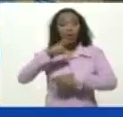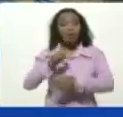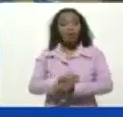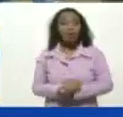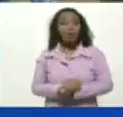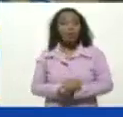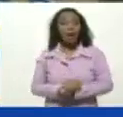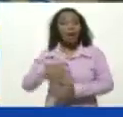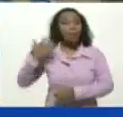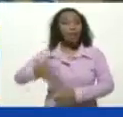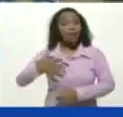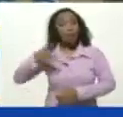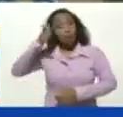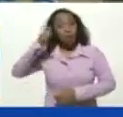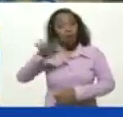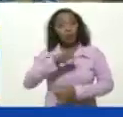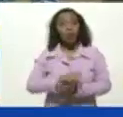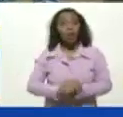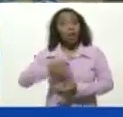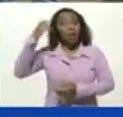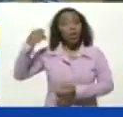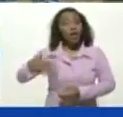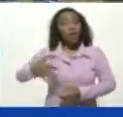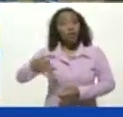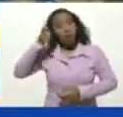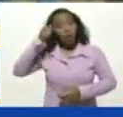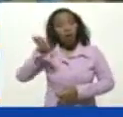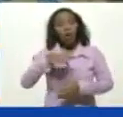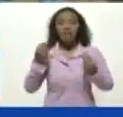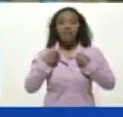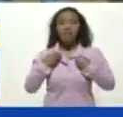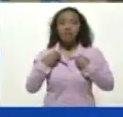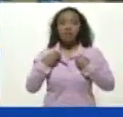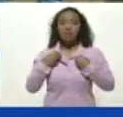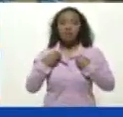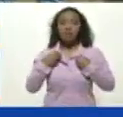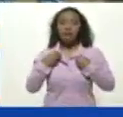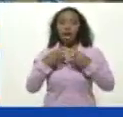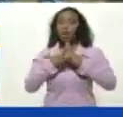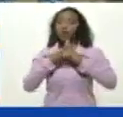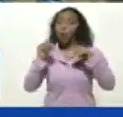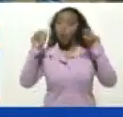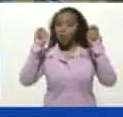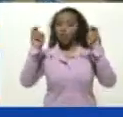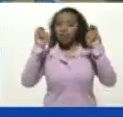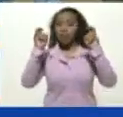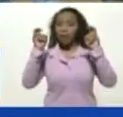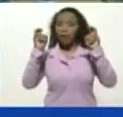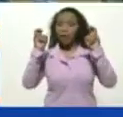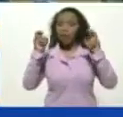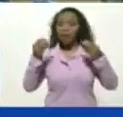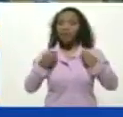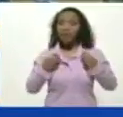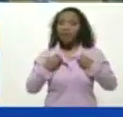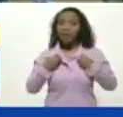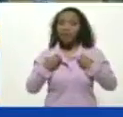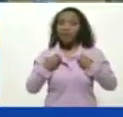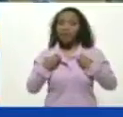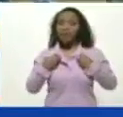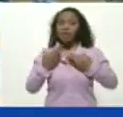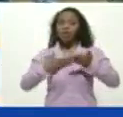en derechos del pueblo y los derechos del pueblo en el vivir viviendo, en todos los aspectos, de la vivienda, de